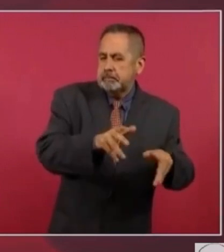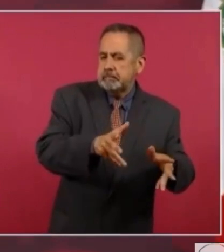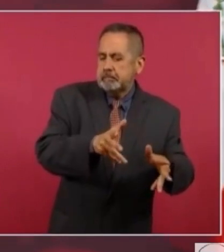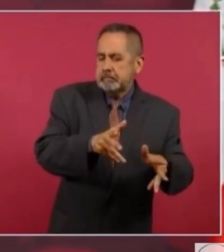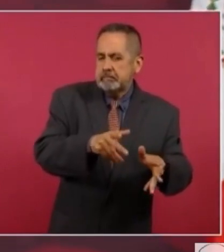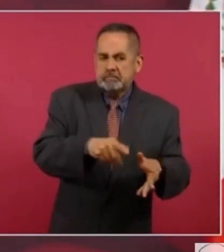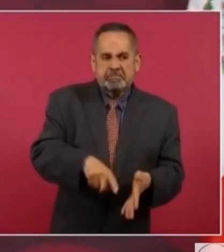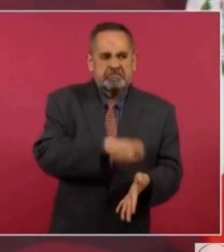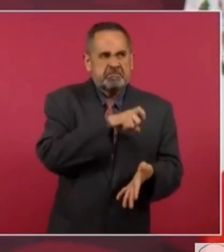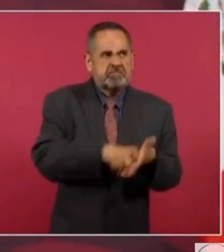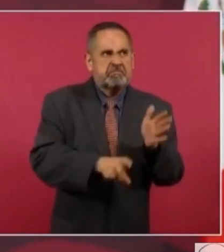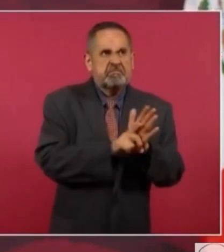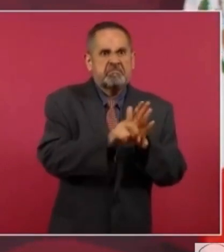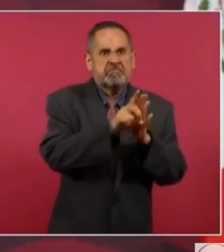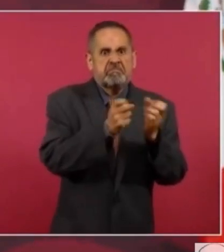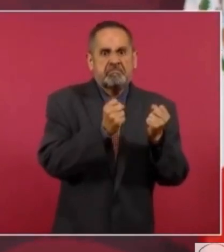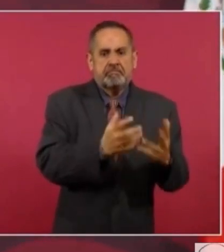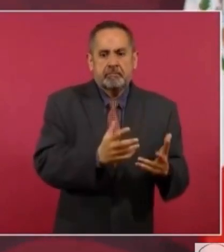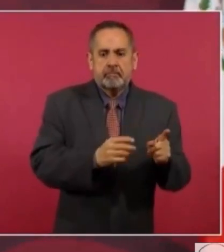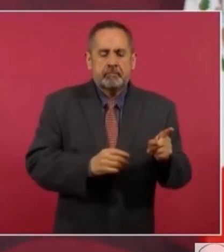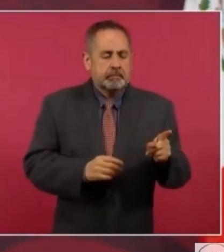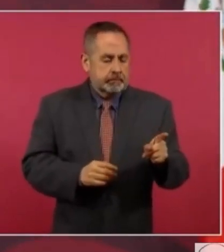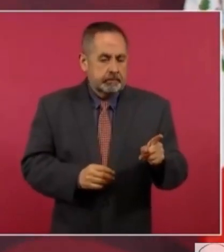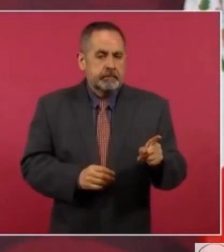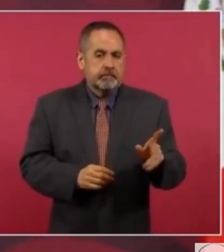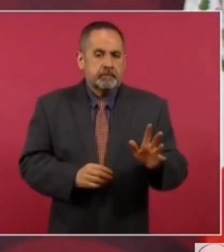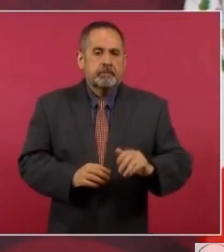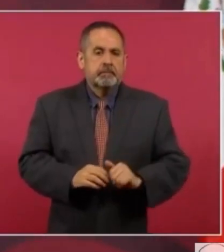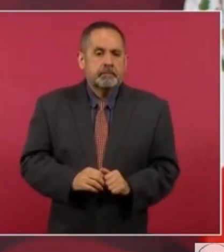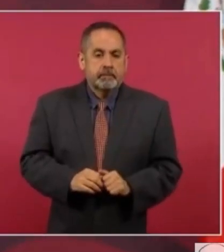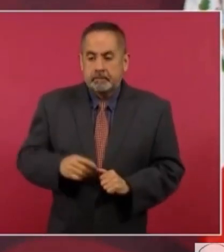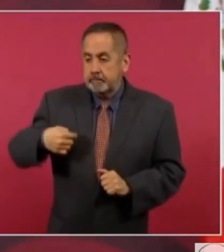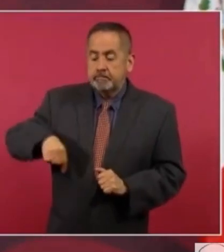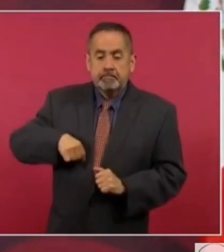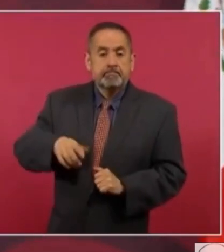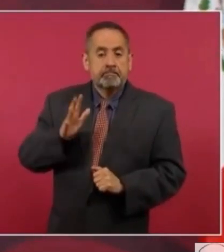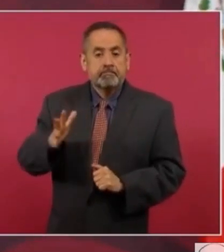Y se han ganado 2